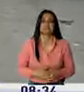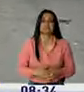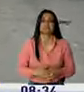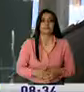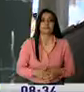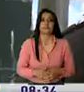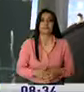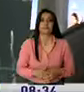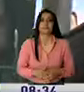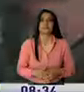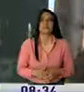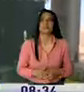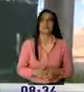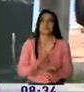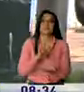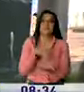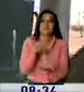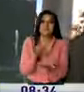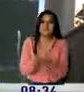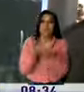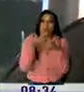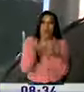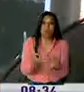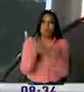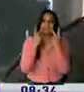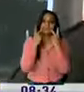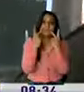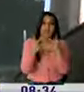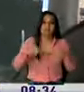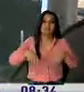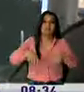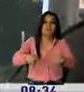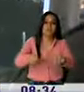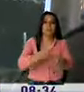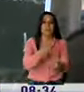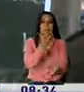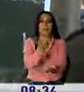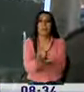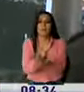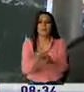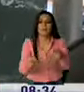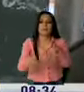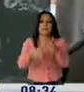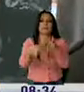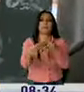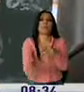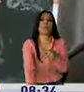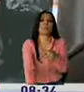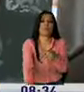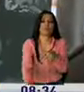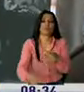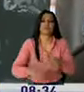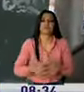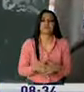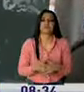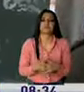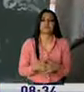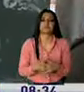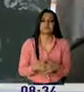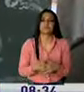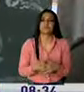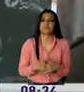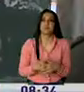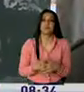Al llegar aquí al lugar hemos constatado que existe un accidente de tránsito de tipología atropello y volcamiento lateral de un cuarto. De